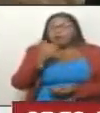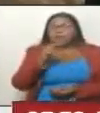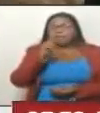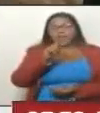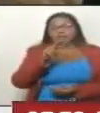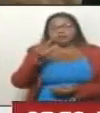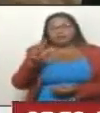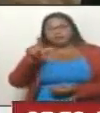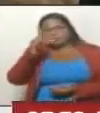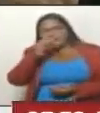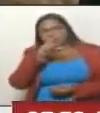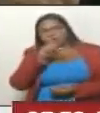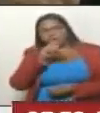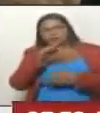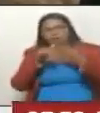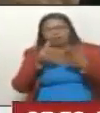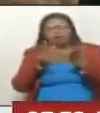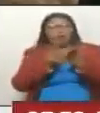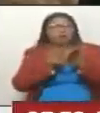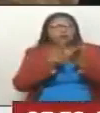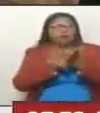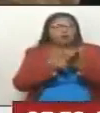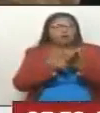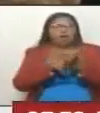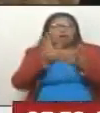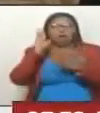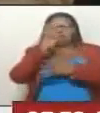esta Constitución que fue aprobada en referéndum